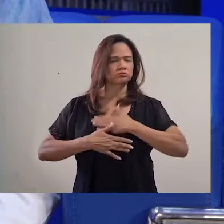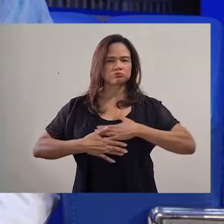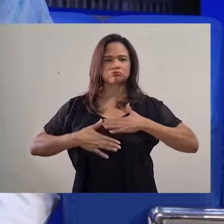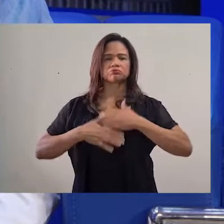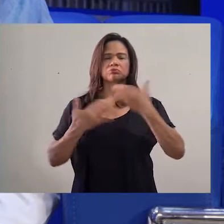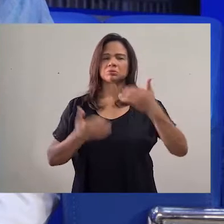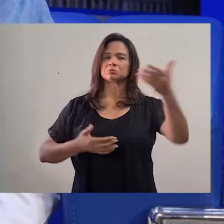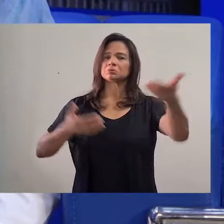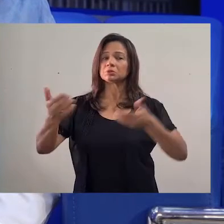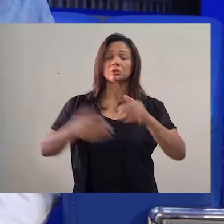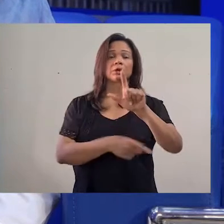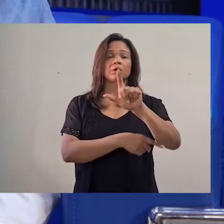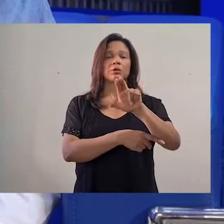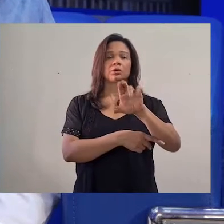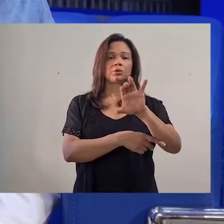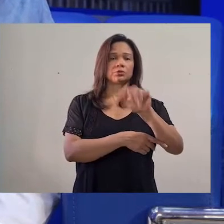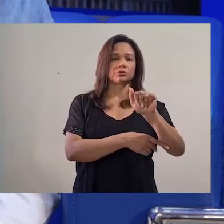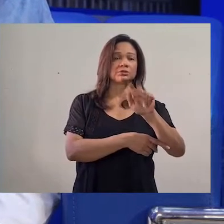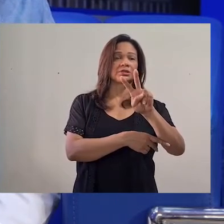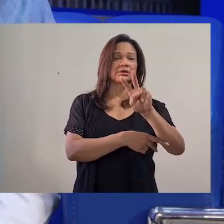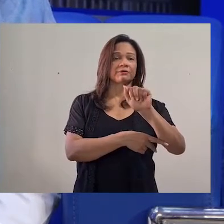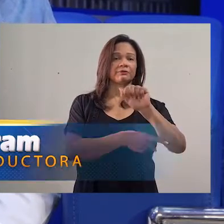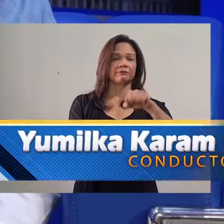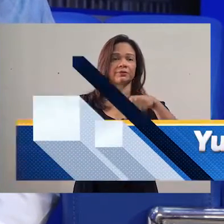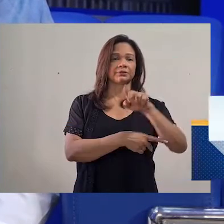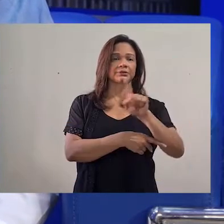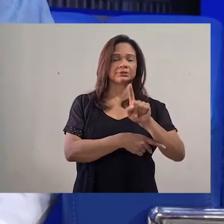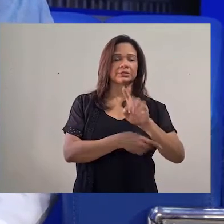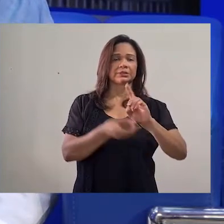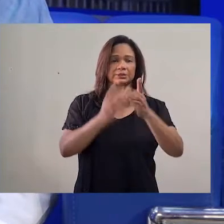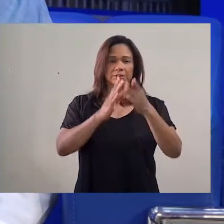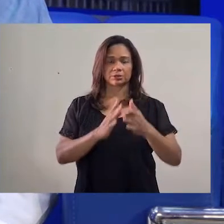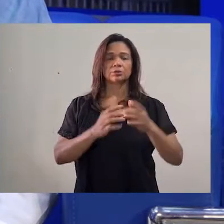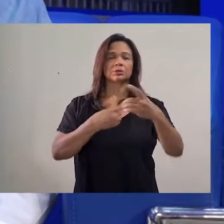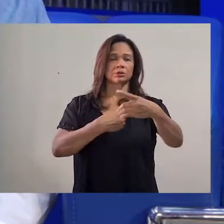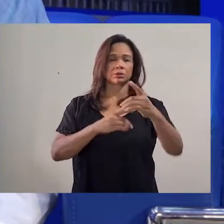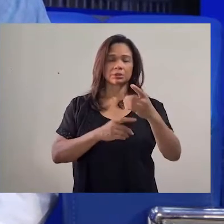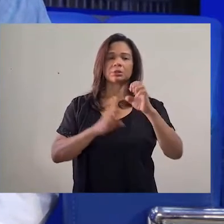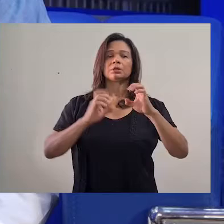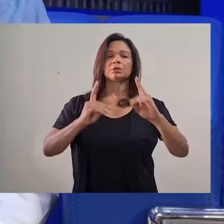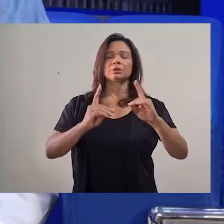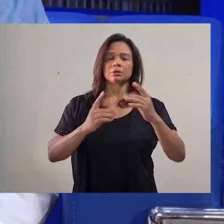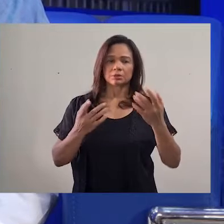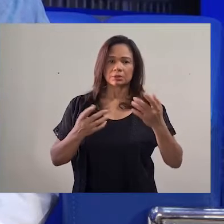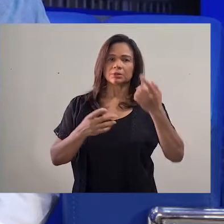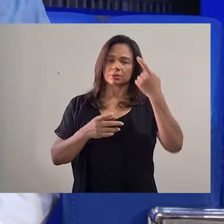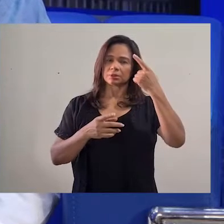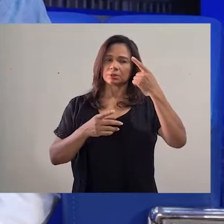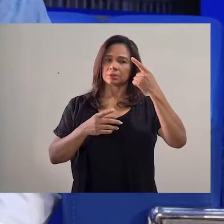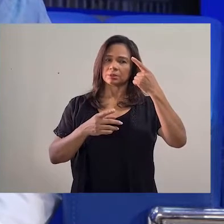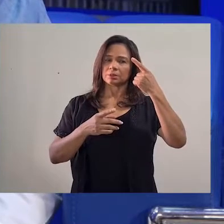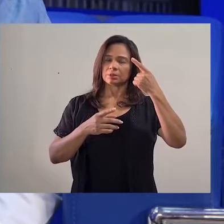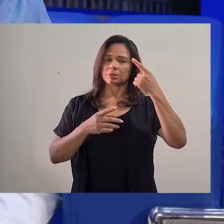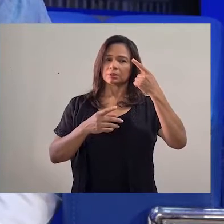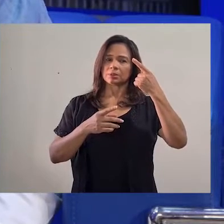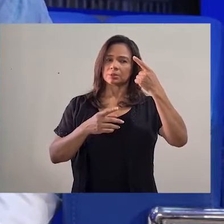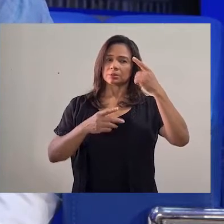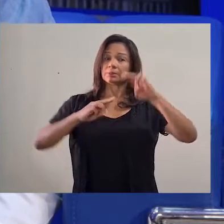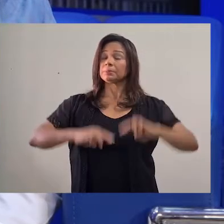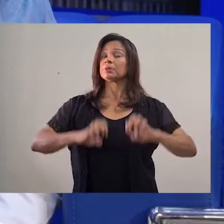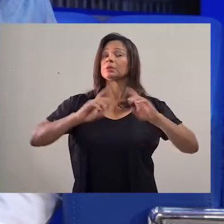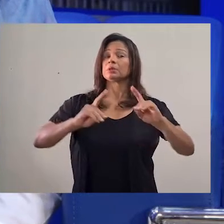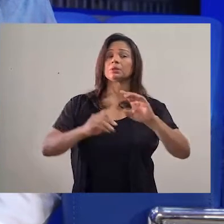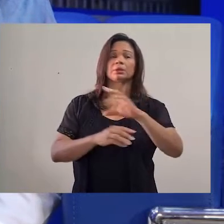un enorme placer recibir a Lucía Vázquez, quien es directora general del Departamento de Educación Especial del